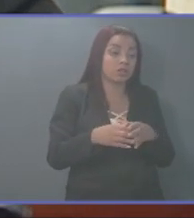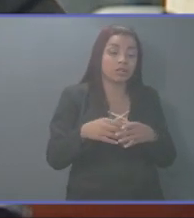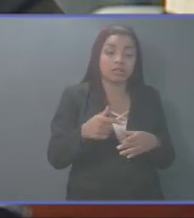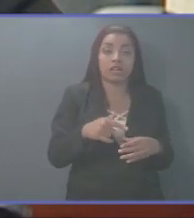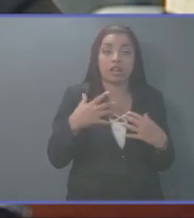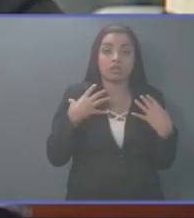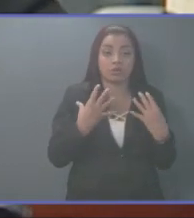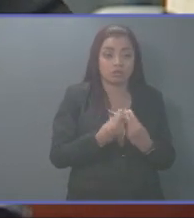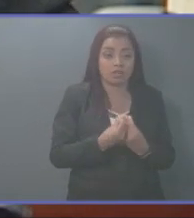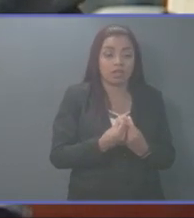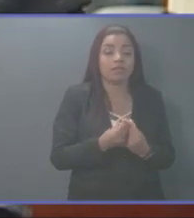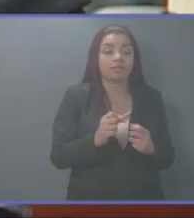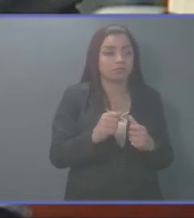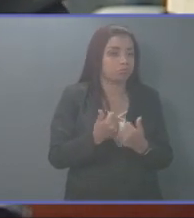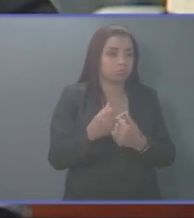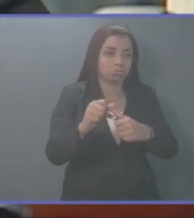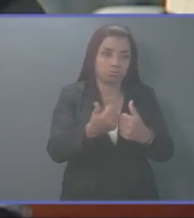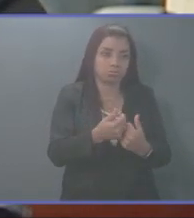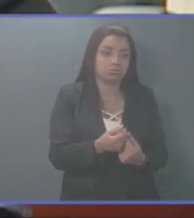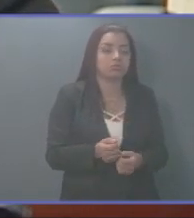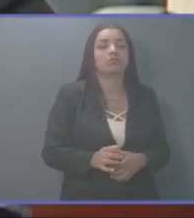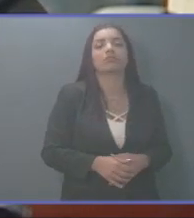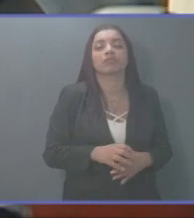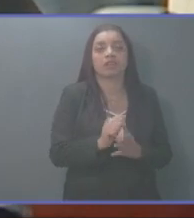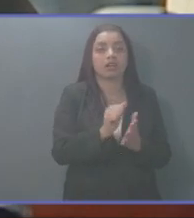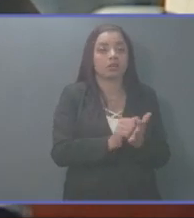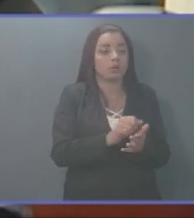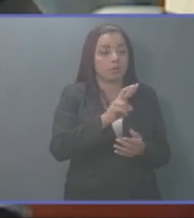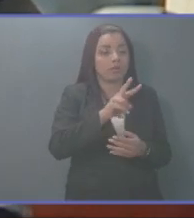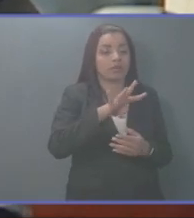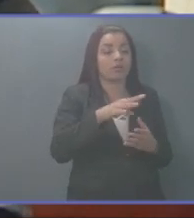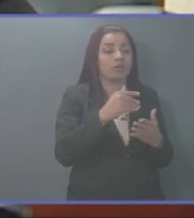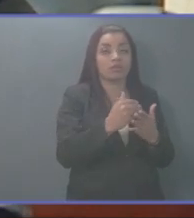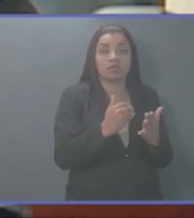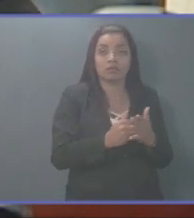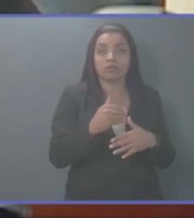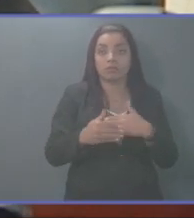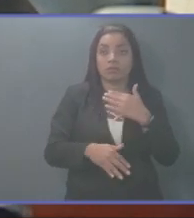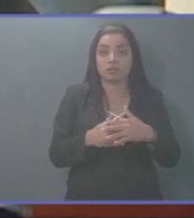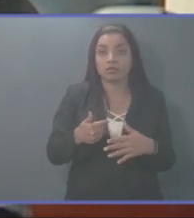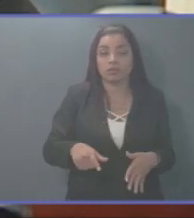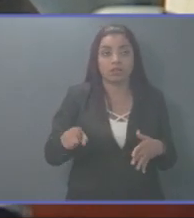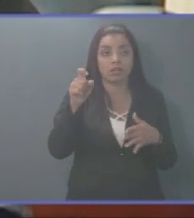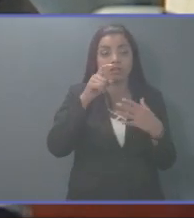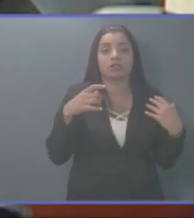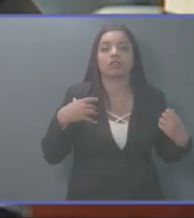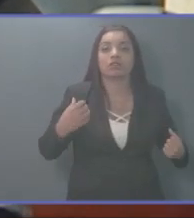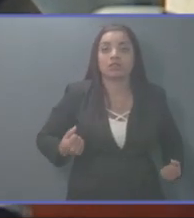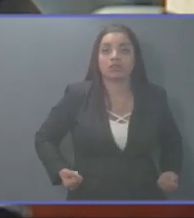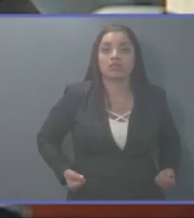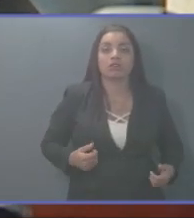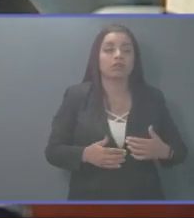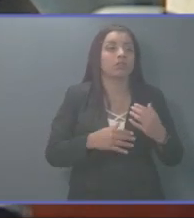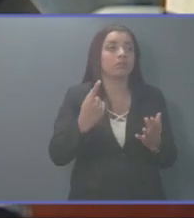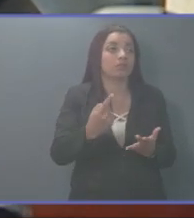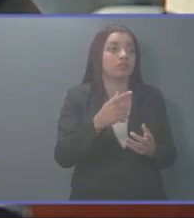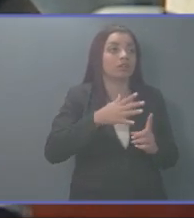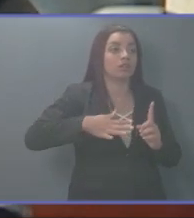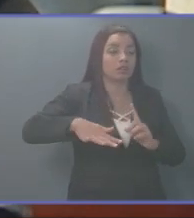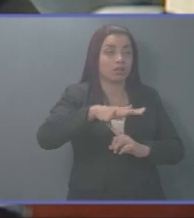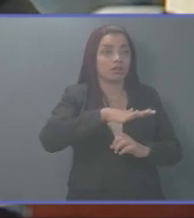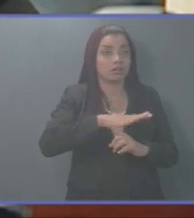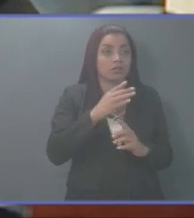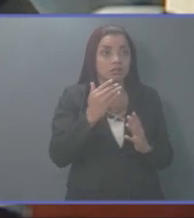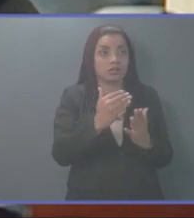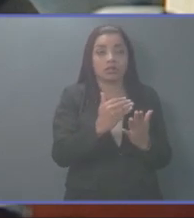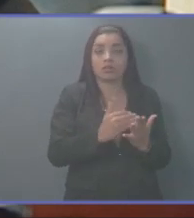civil. No sujeción a proceso penal. Artículo 24. La intervención de las instituciones del Estado al momento de atender a personas en condición de desplazamiento forzado